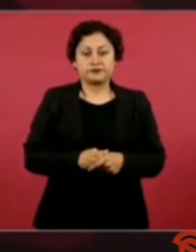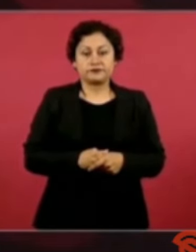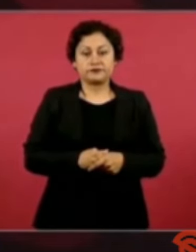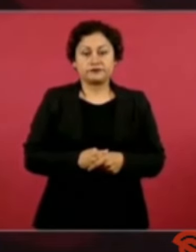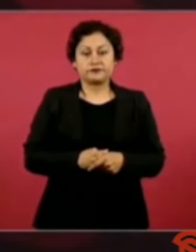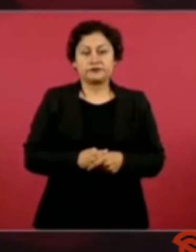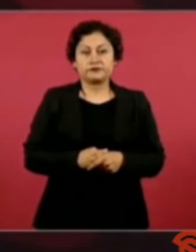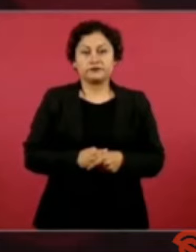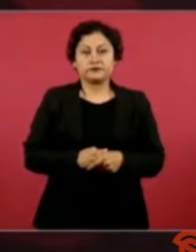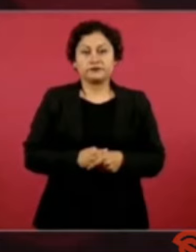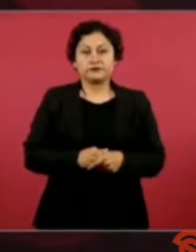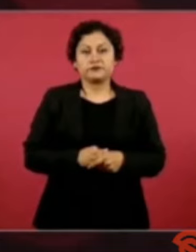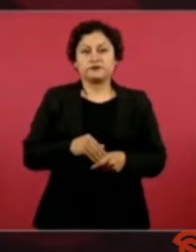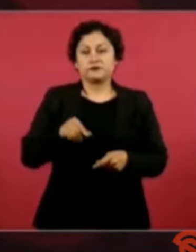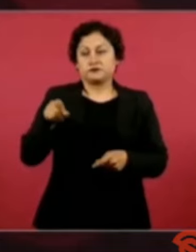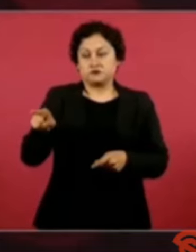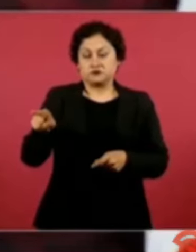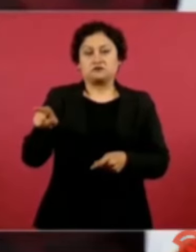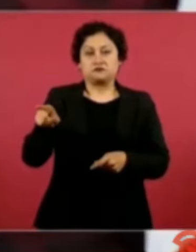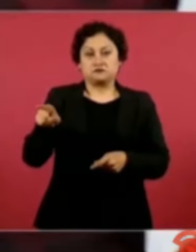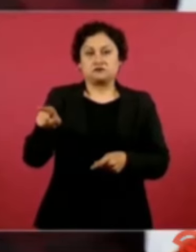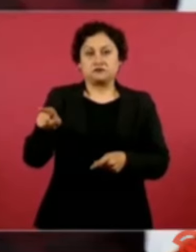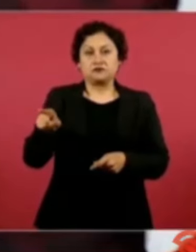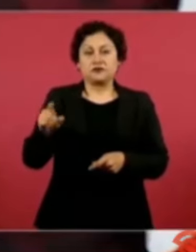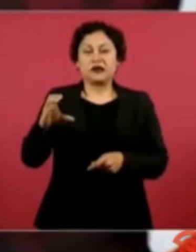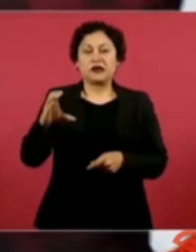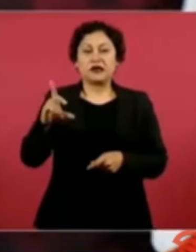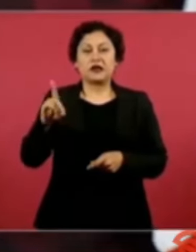de Regeneración